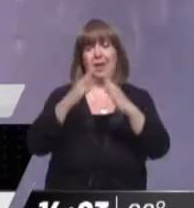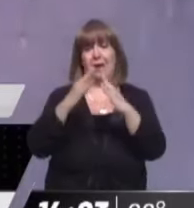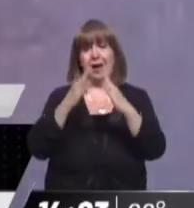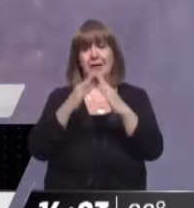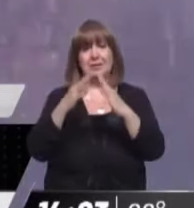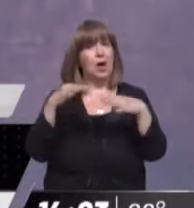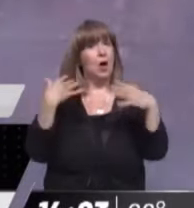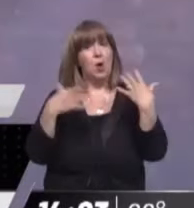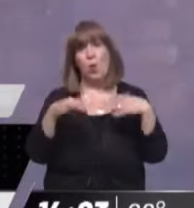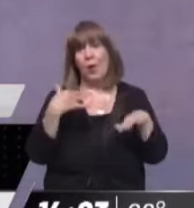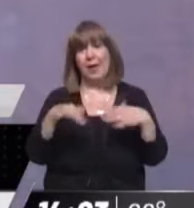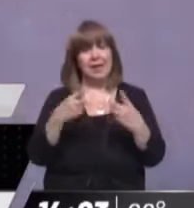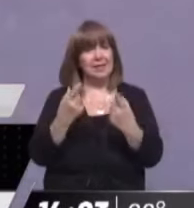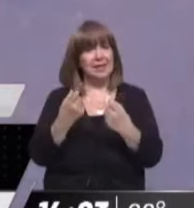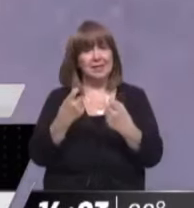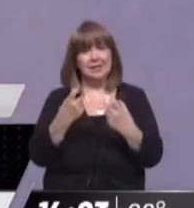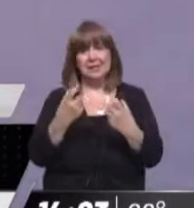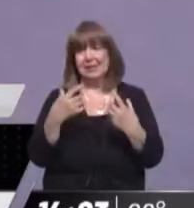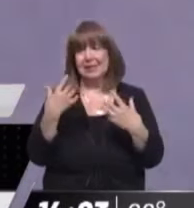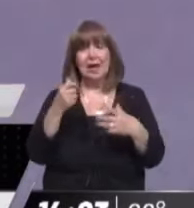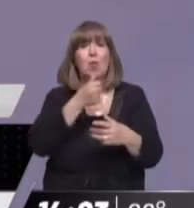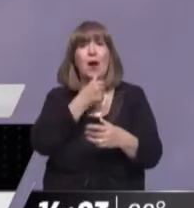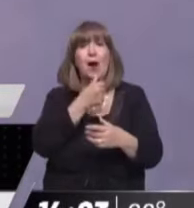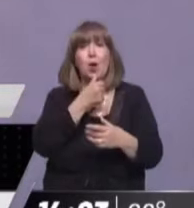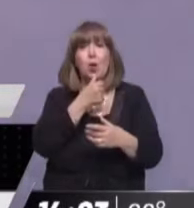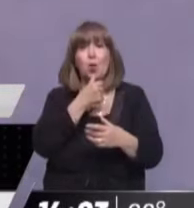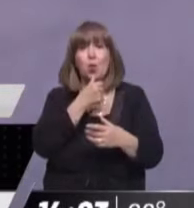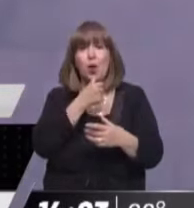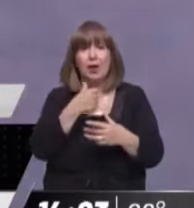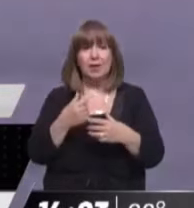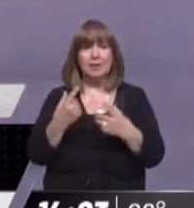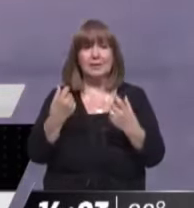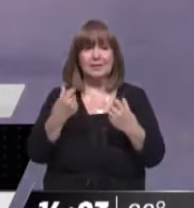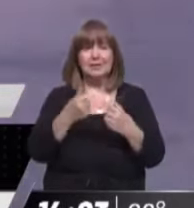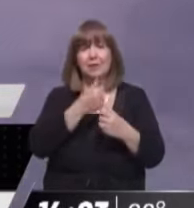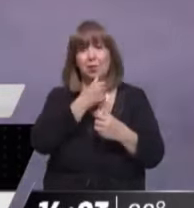urgente, es necesario que llegue el apoyo acá porque hace falta agua, sí, Sergio.